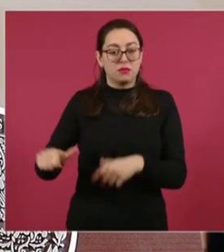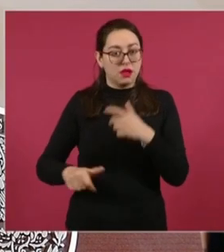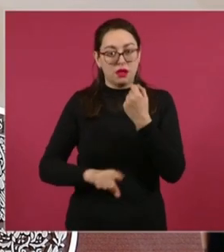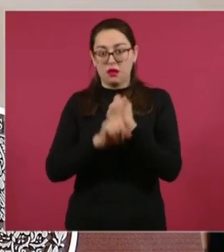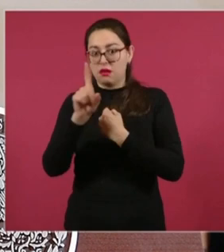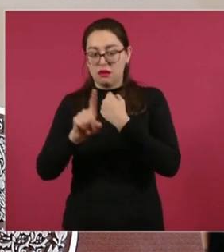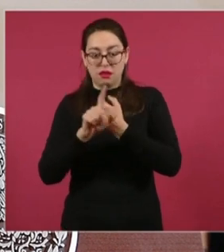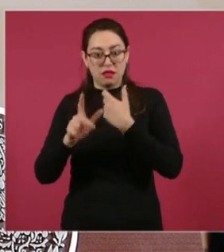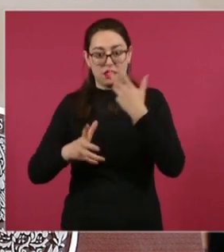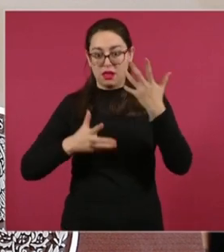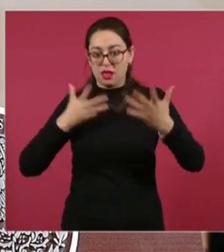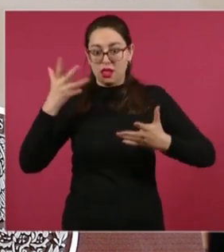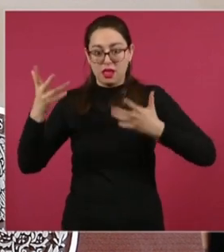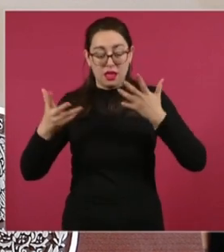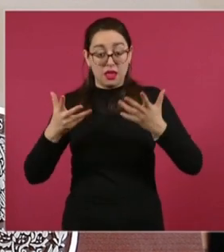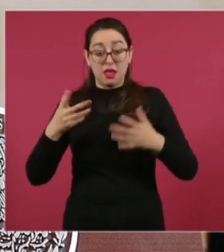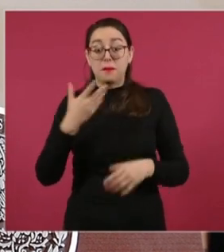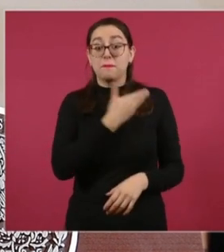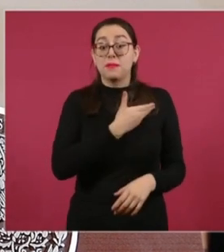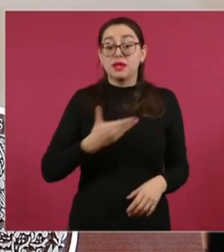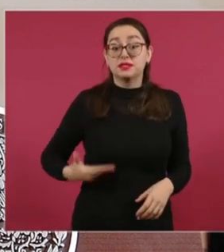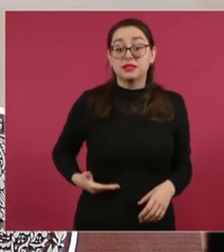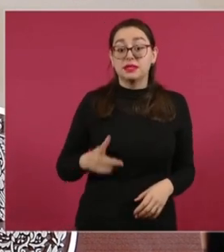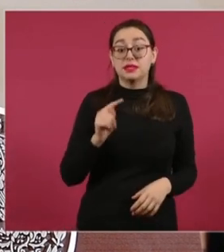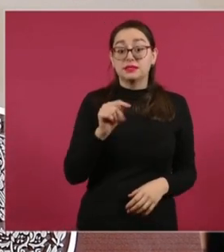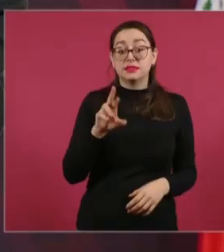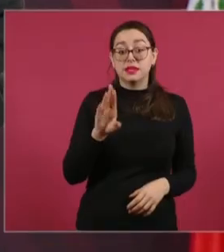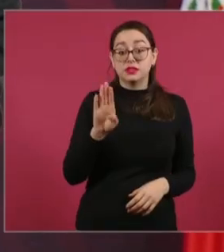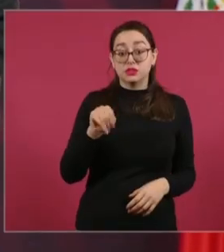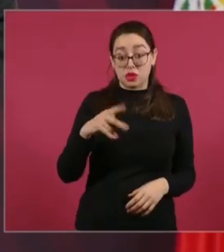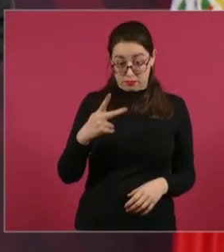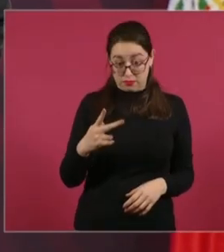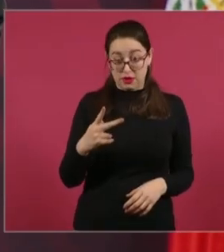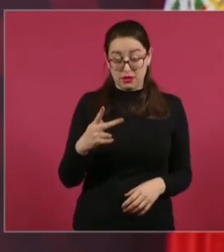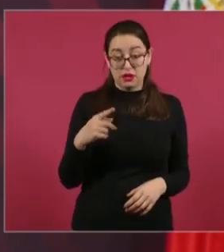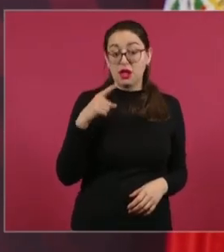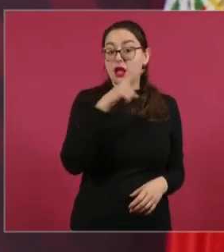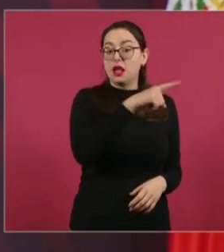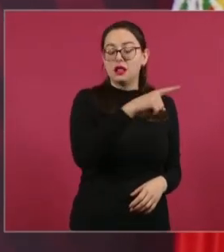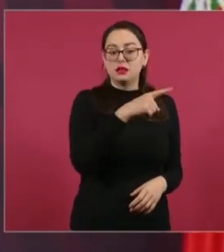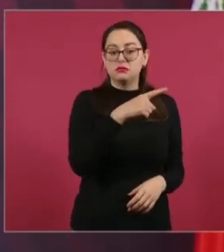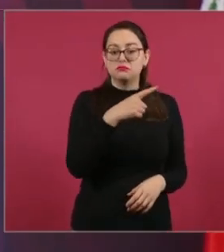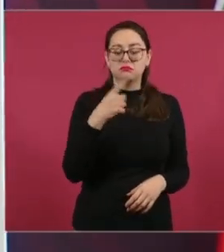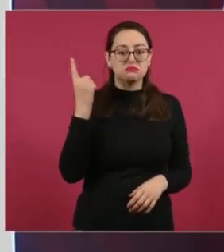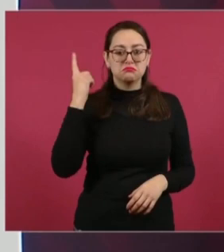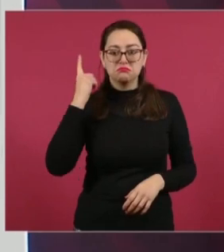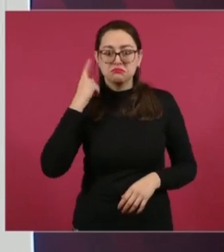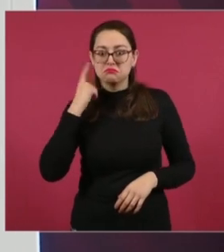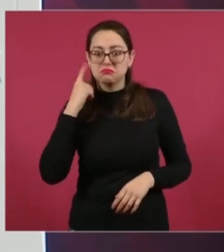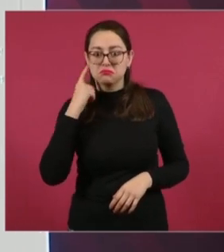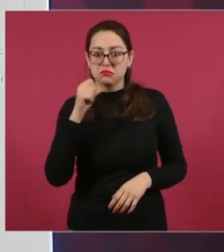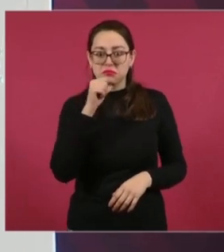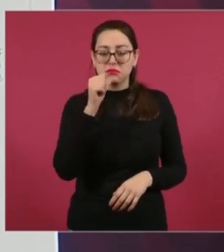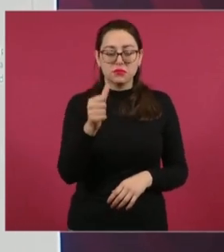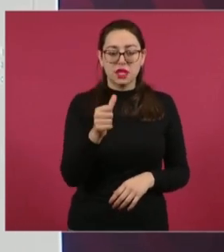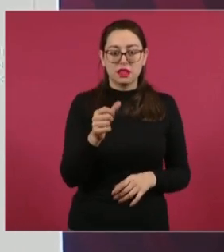Trump. Bueno, imagínense un asunto de ese